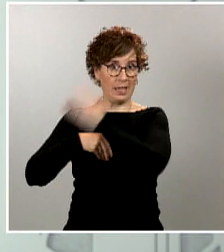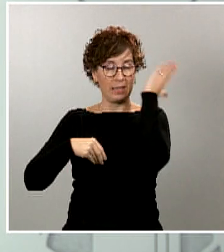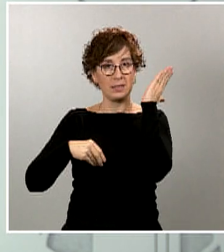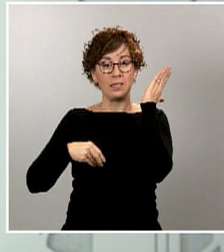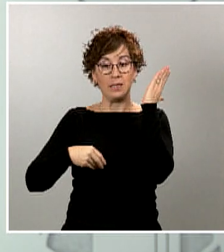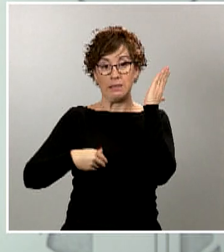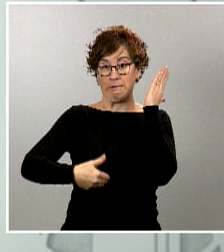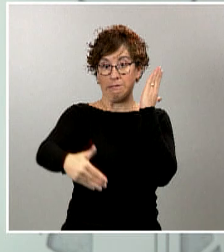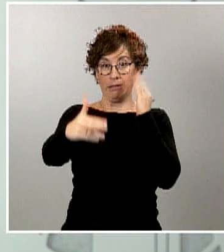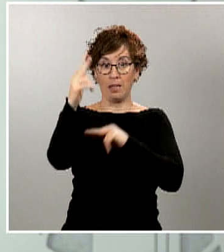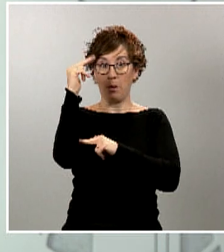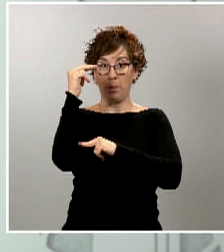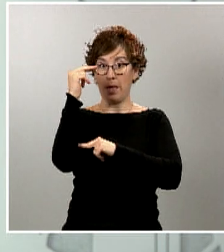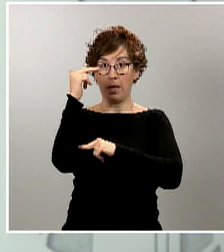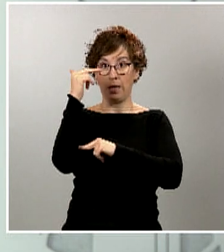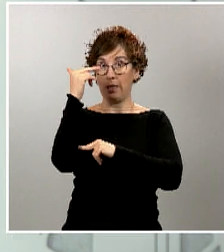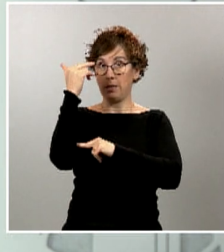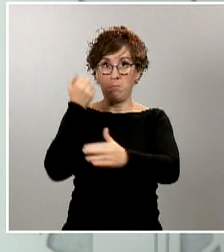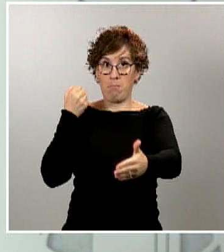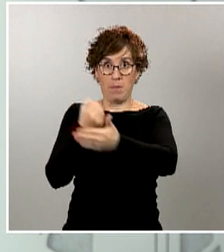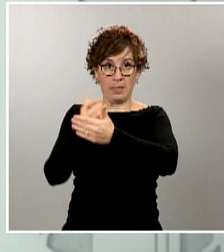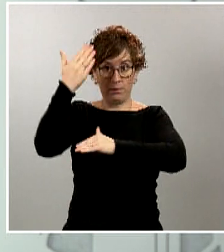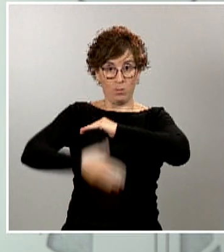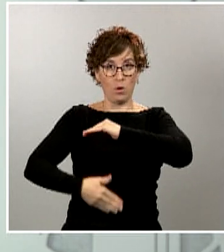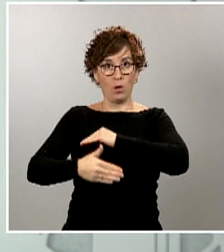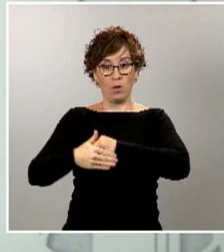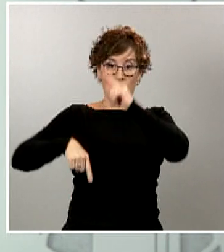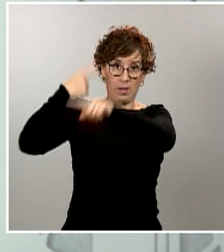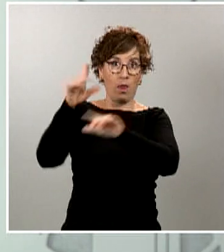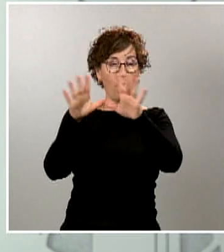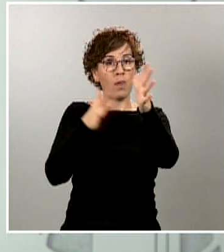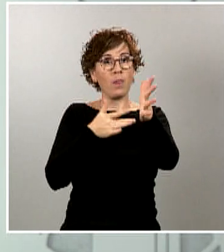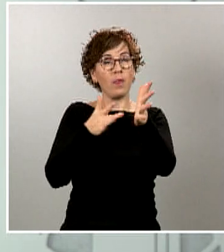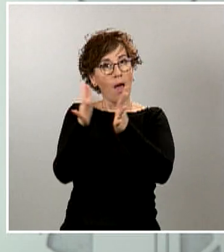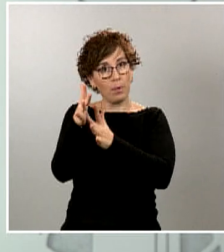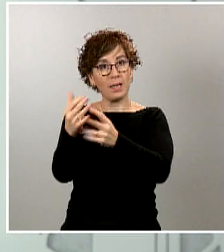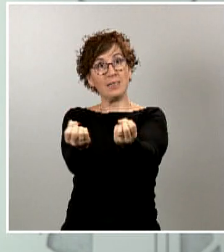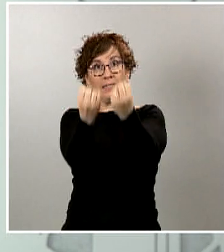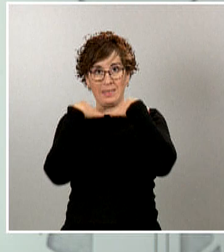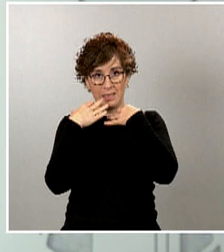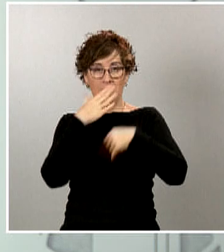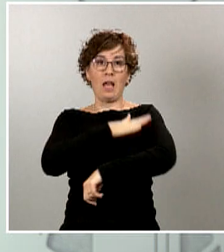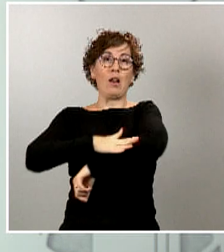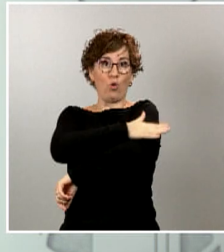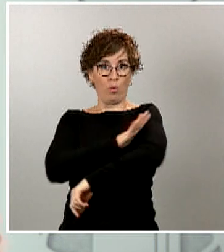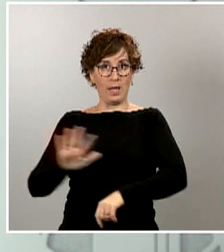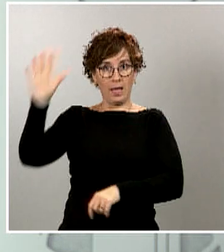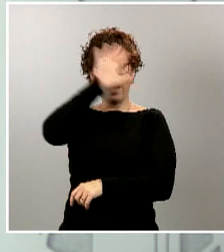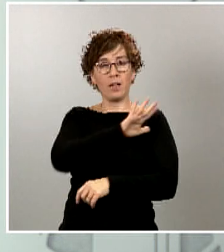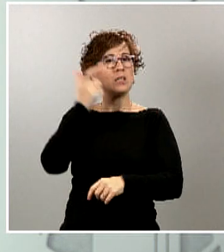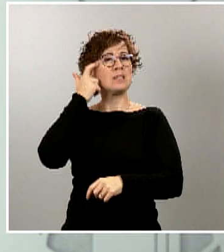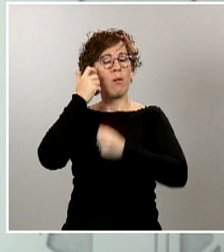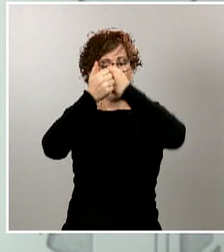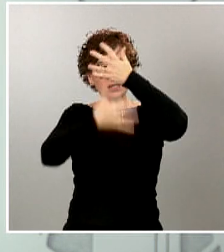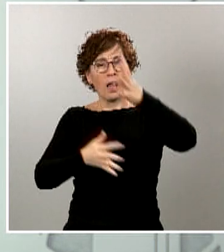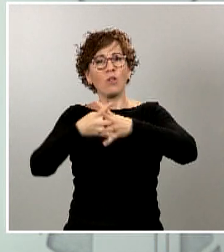o a más tardar el viernes próximo, el viernes día 10 de abril, se facilite al Gobierno de España un listado de infraestructuras, bien sean públicas,